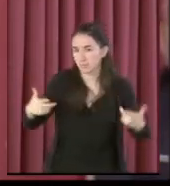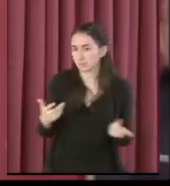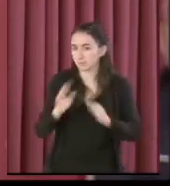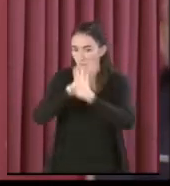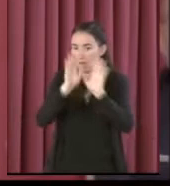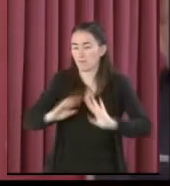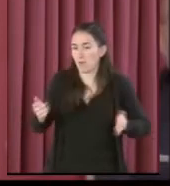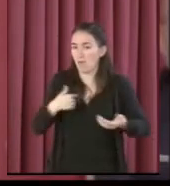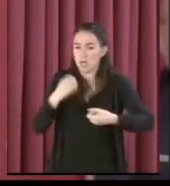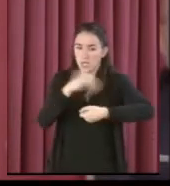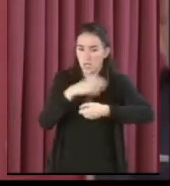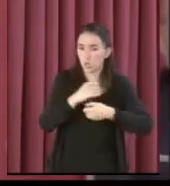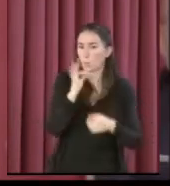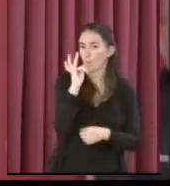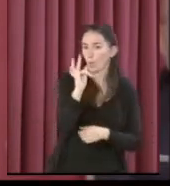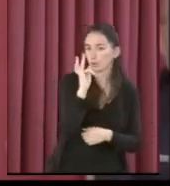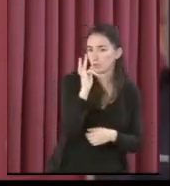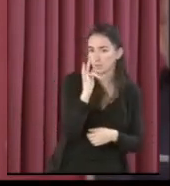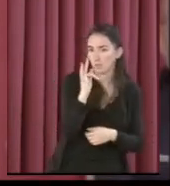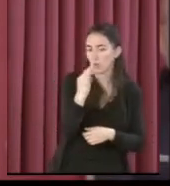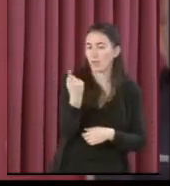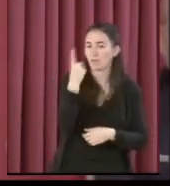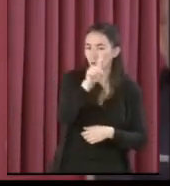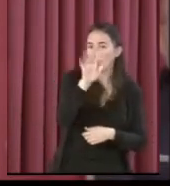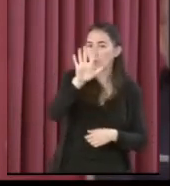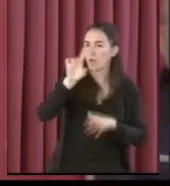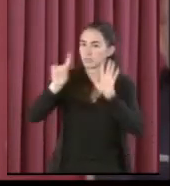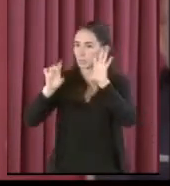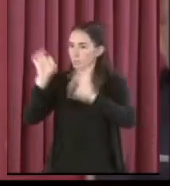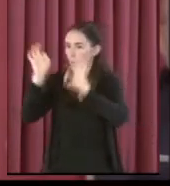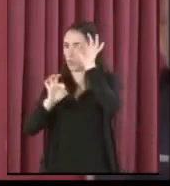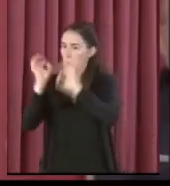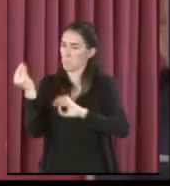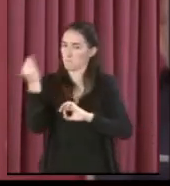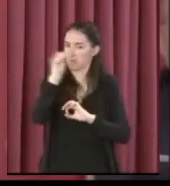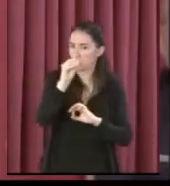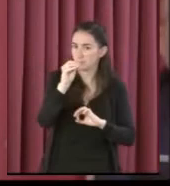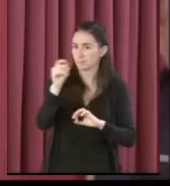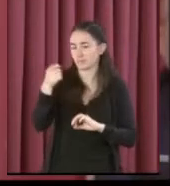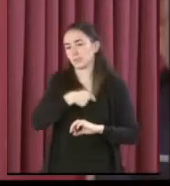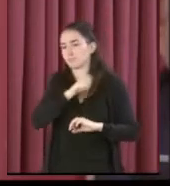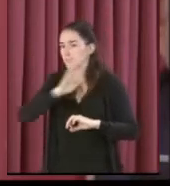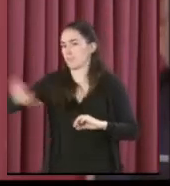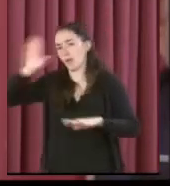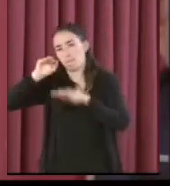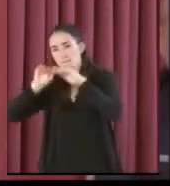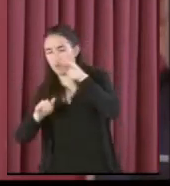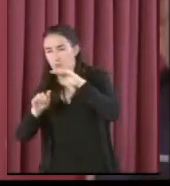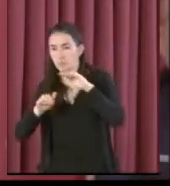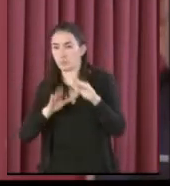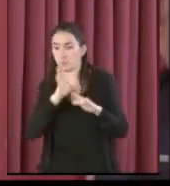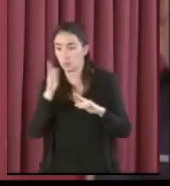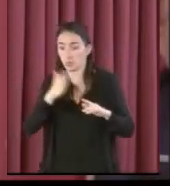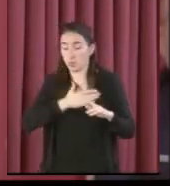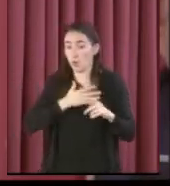una tasa de cobertura del 156% frente a la media nacional del 94,7%. Logroño